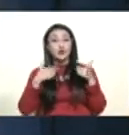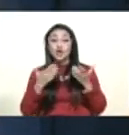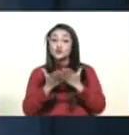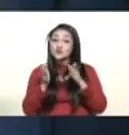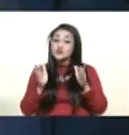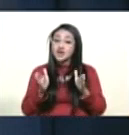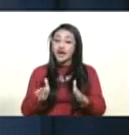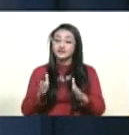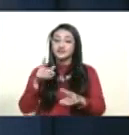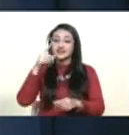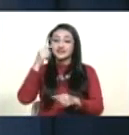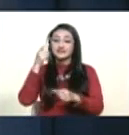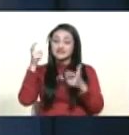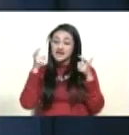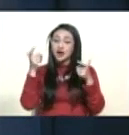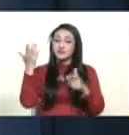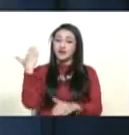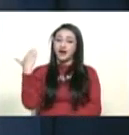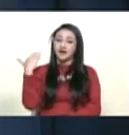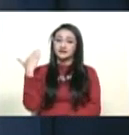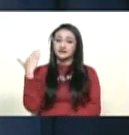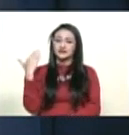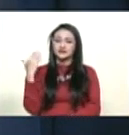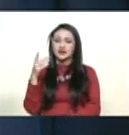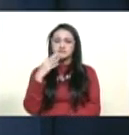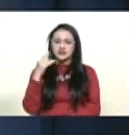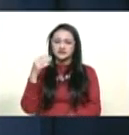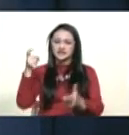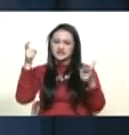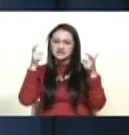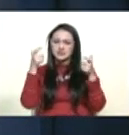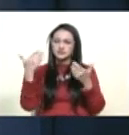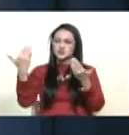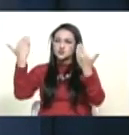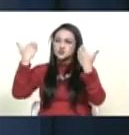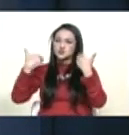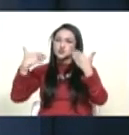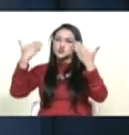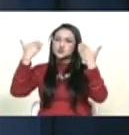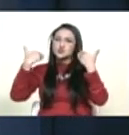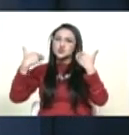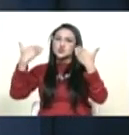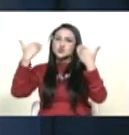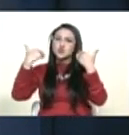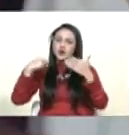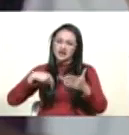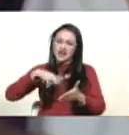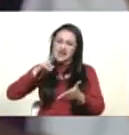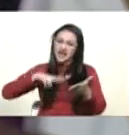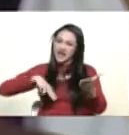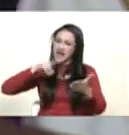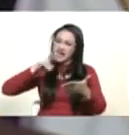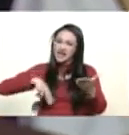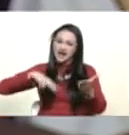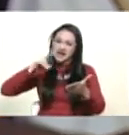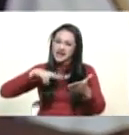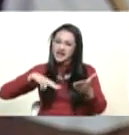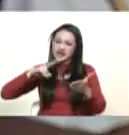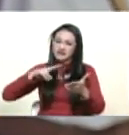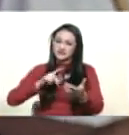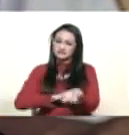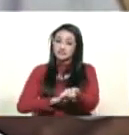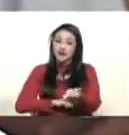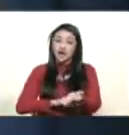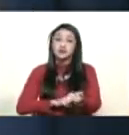porque sentí que esa experiencia la usó el comandante Chávez, fue para enseñarme, para hacerme leer mucho, para forjar